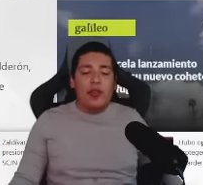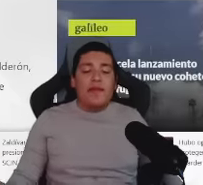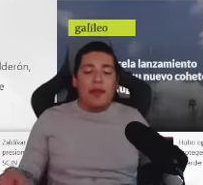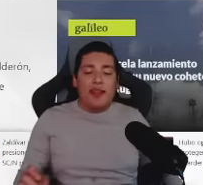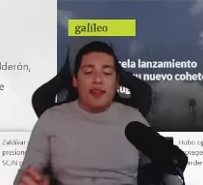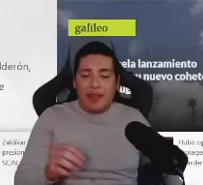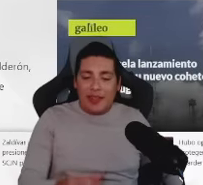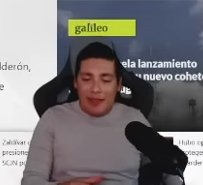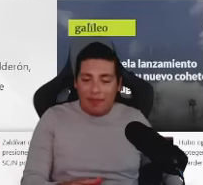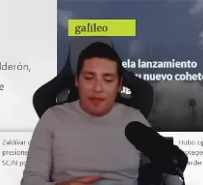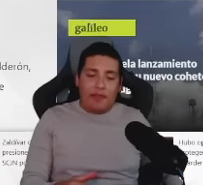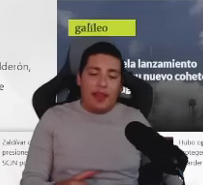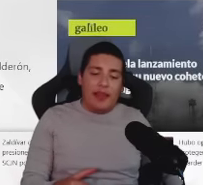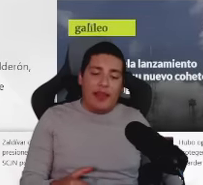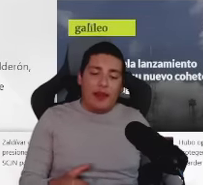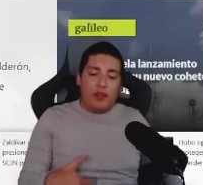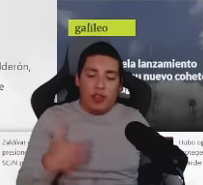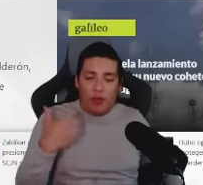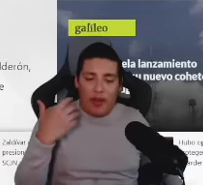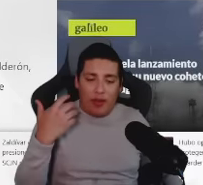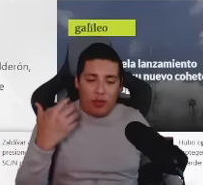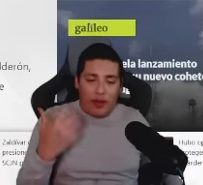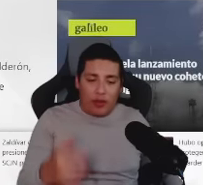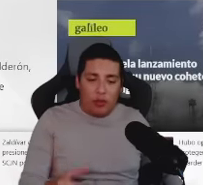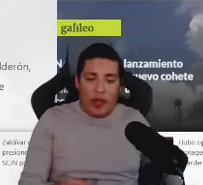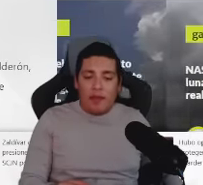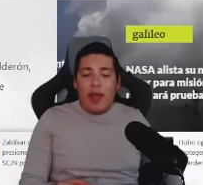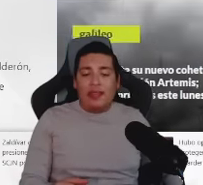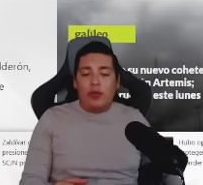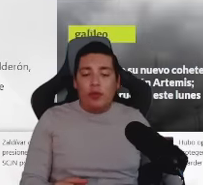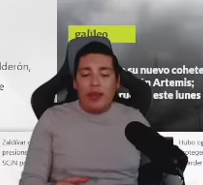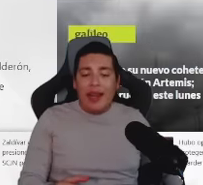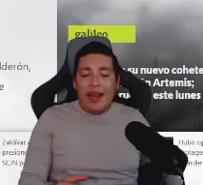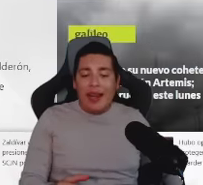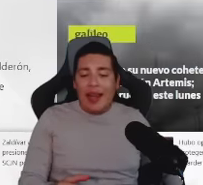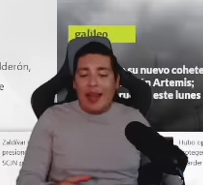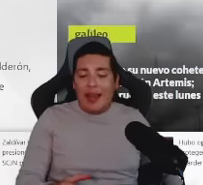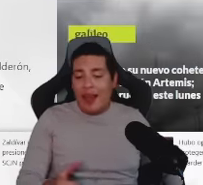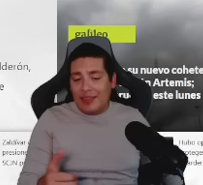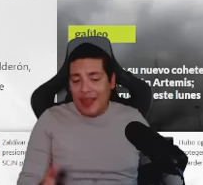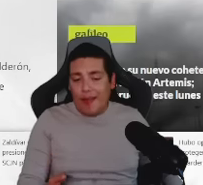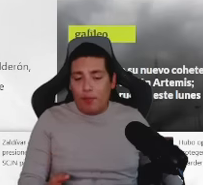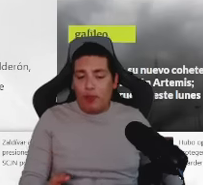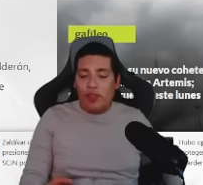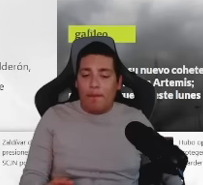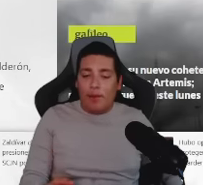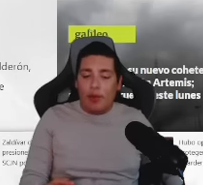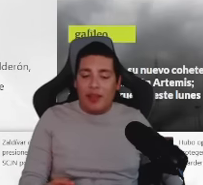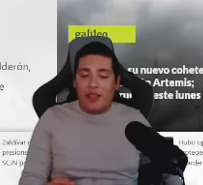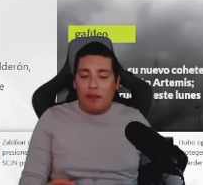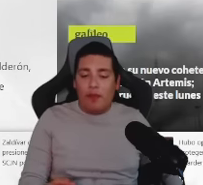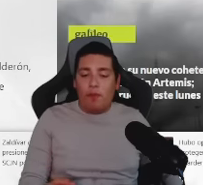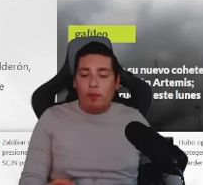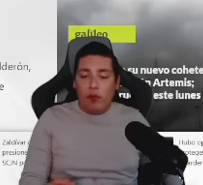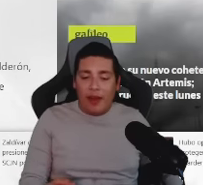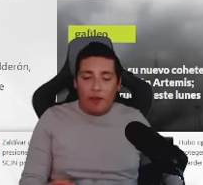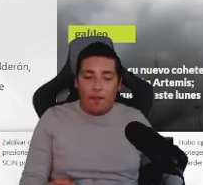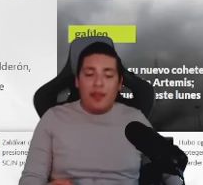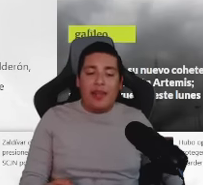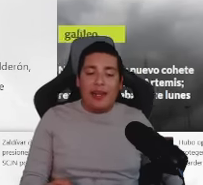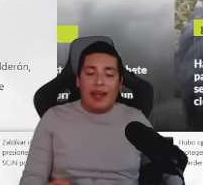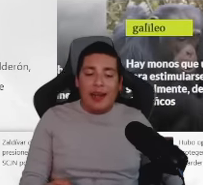también el presidente del consejo de la judicatura aseguró que la en la serie producida por isabel lópez